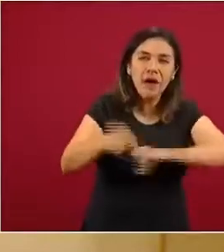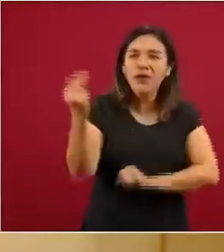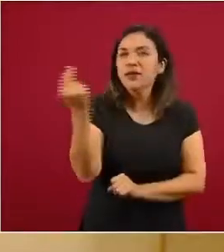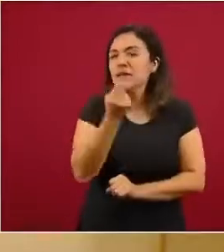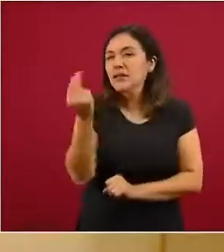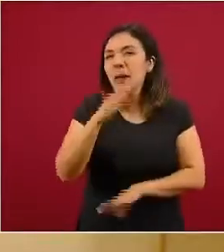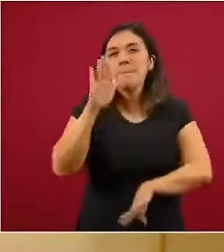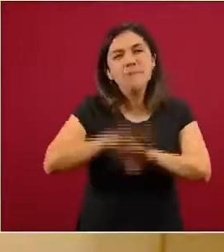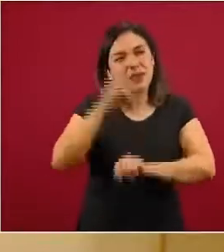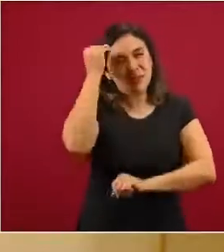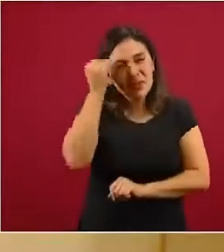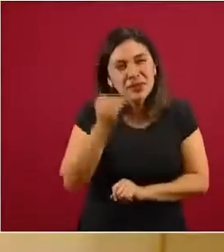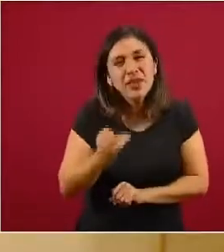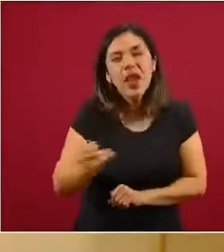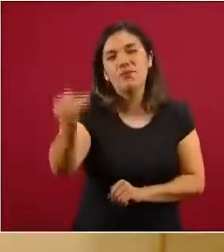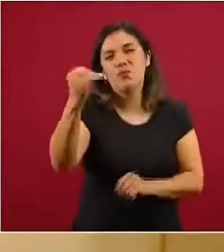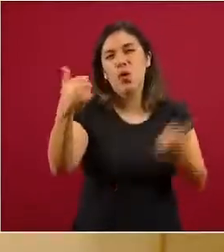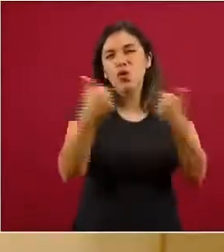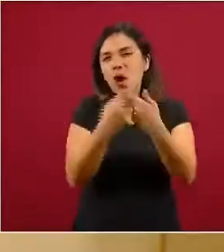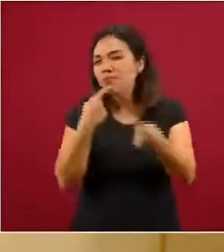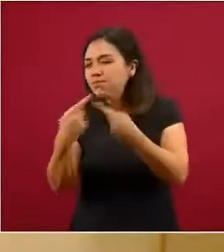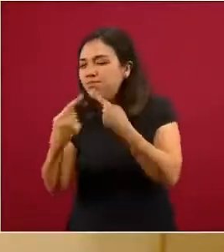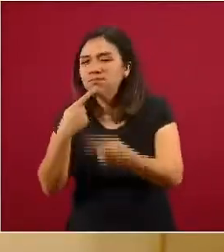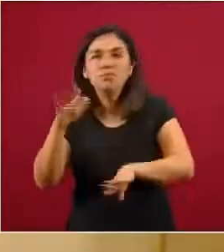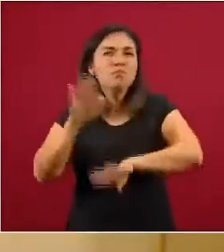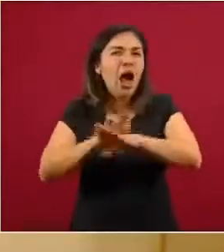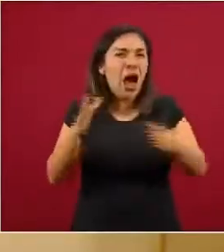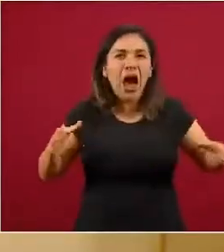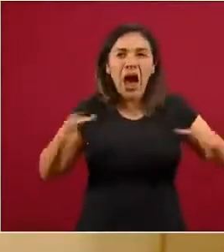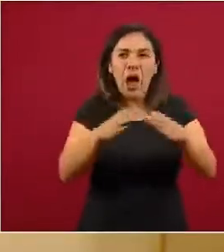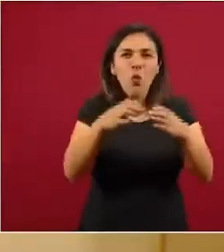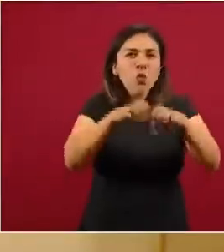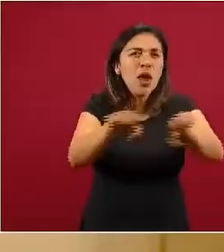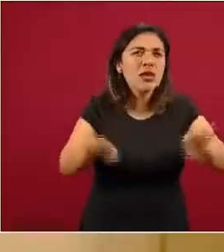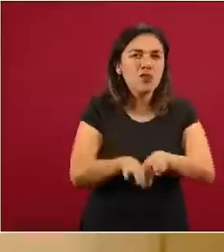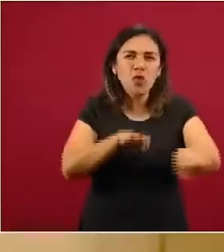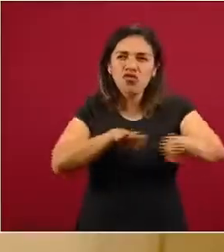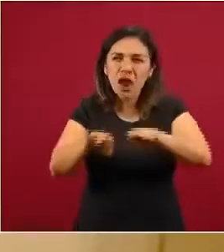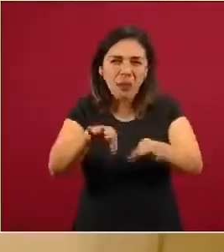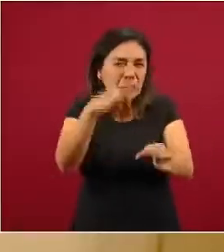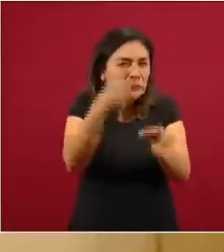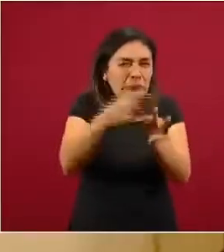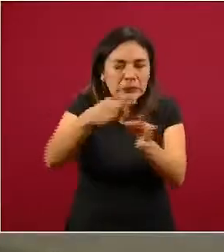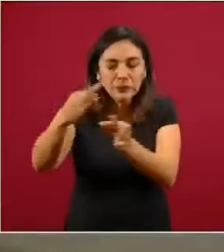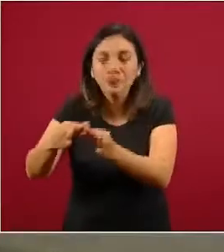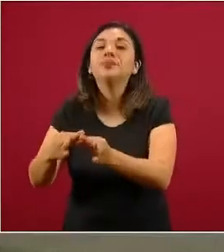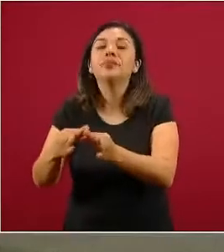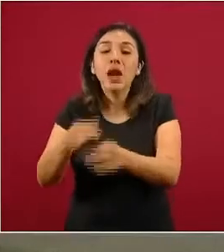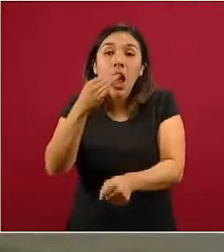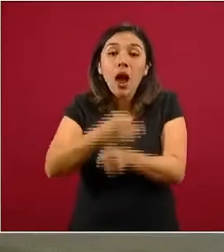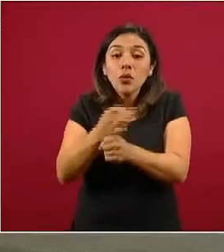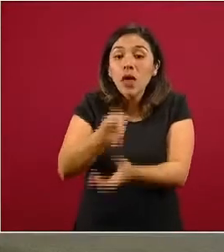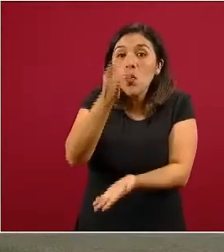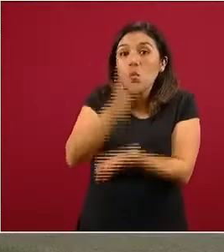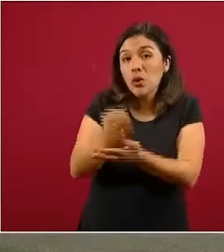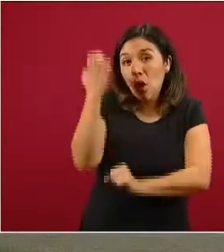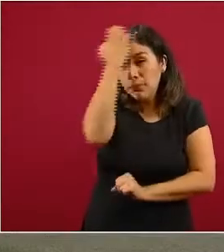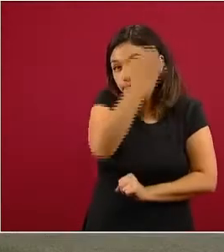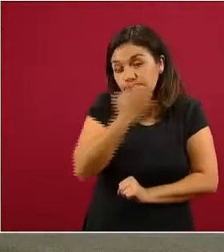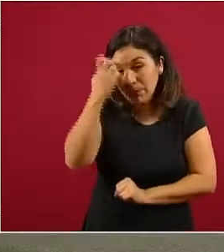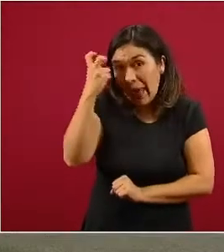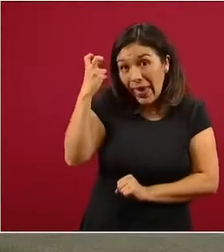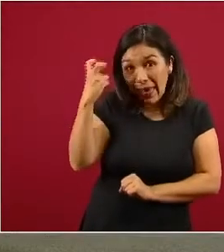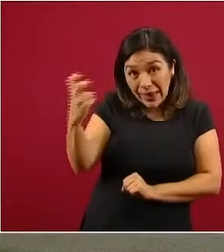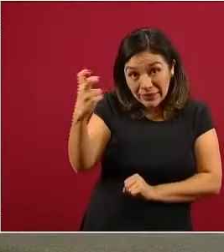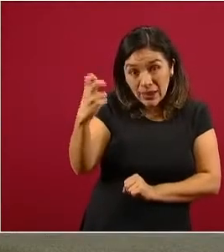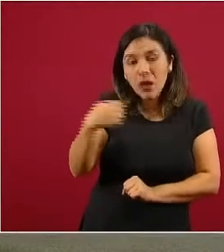muerte. Lo que sí es que las actas de defunción que se generan como la primera entrega, que es lo que se le entrega al familiar para tener el permiso